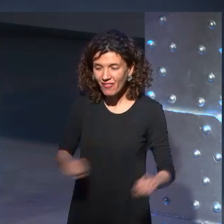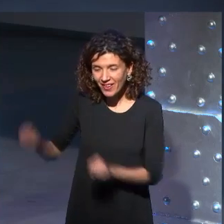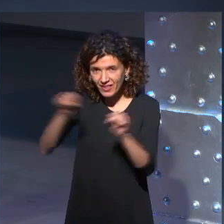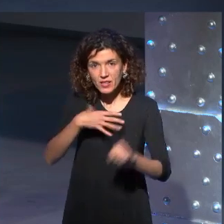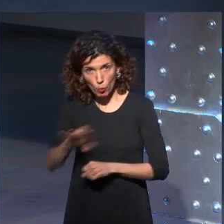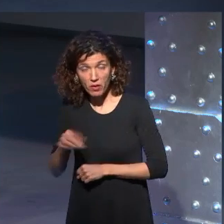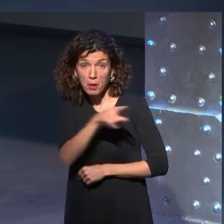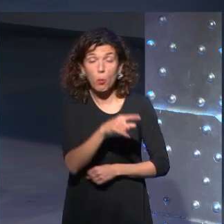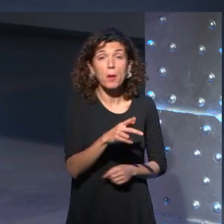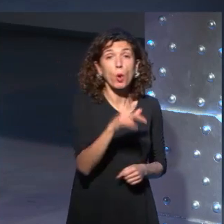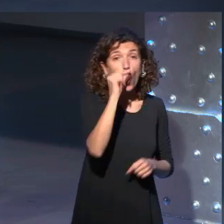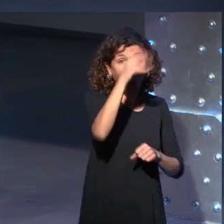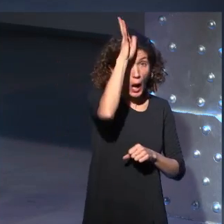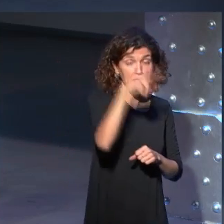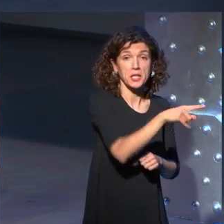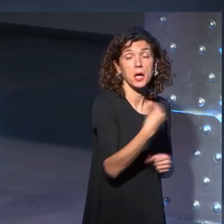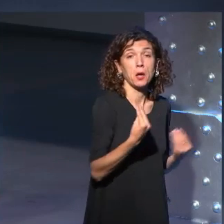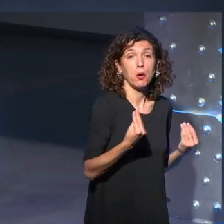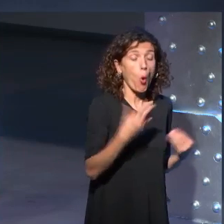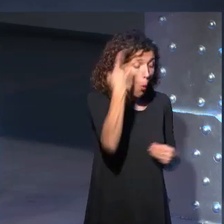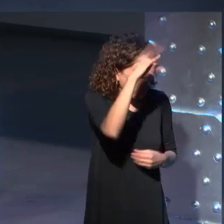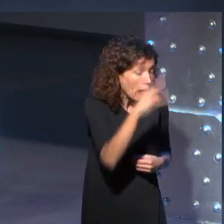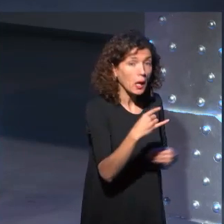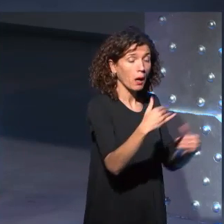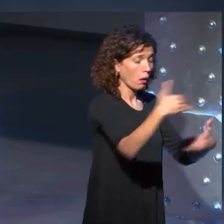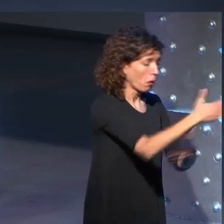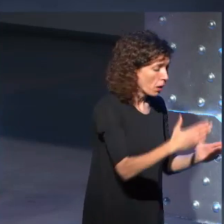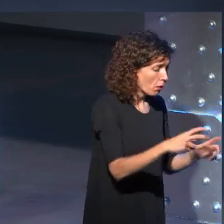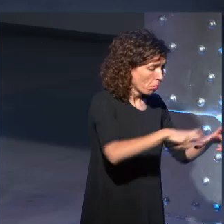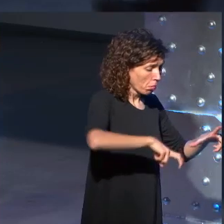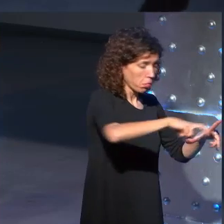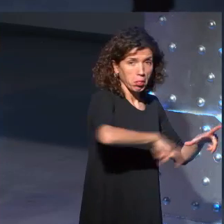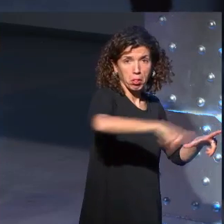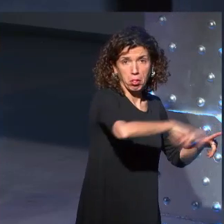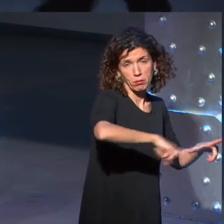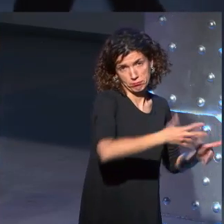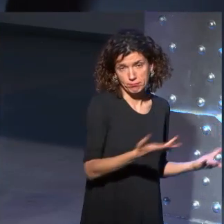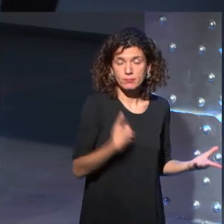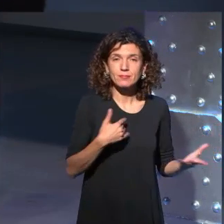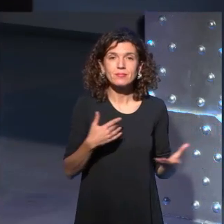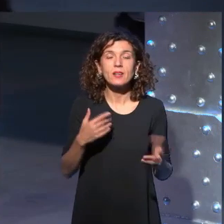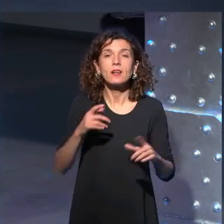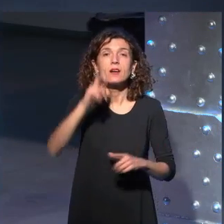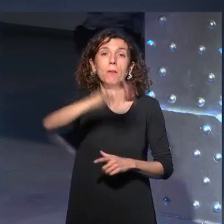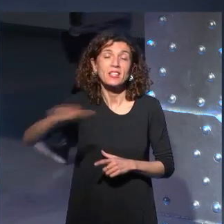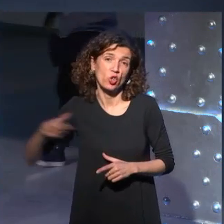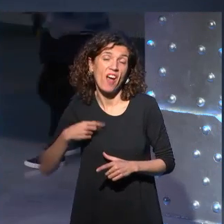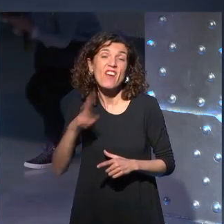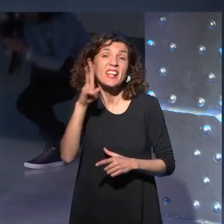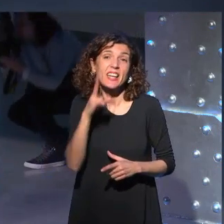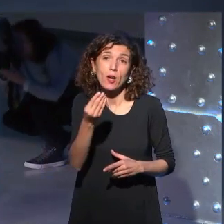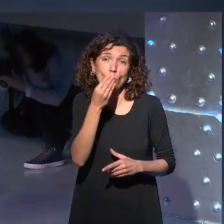vive en un cuadrito, una vaca que vive en un cuadrito. Ahora, los vegetarianos me dicen que ellos no matan